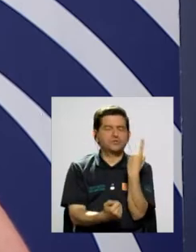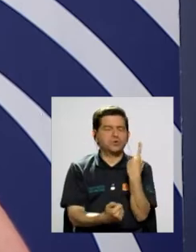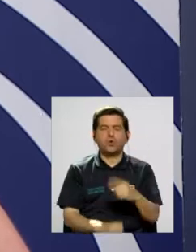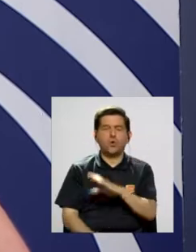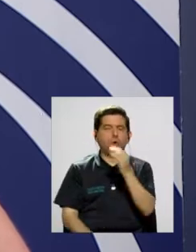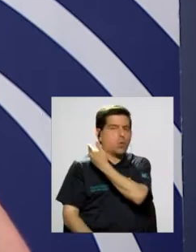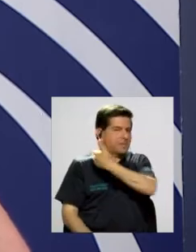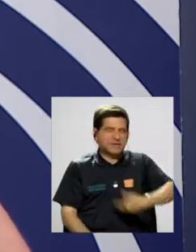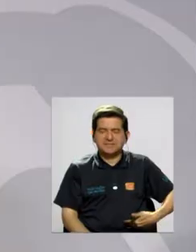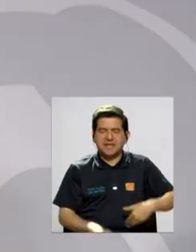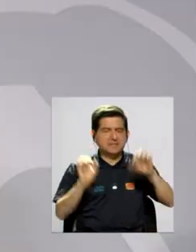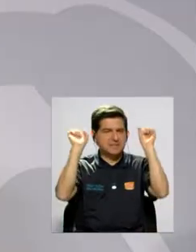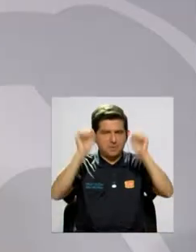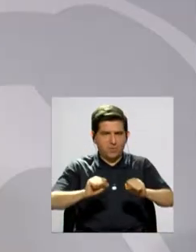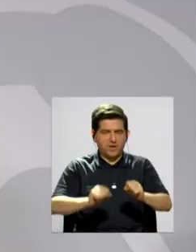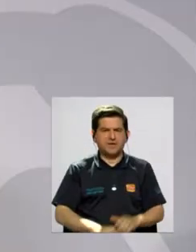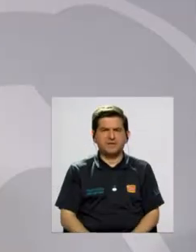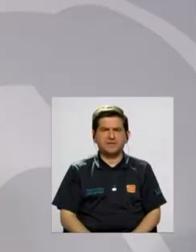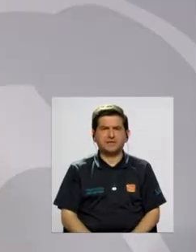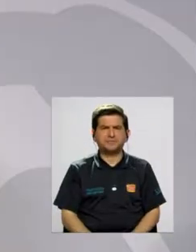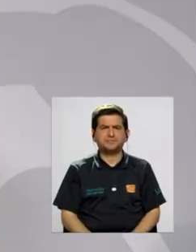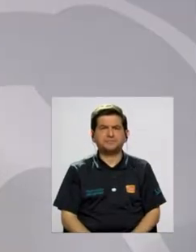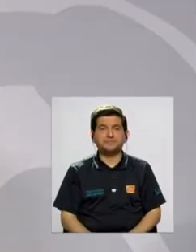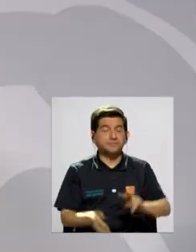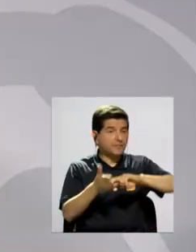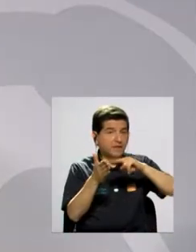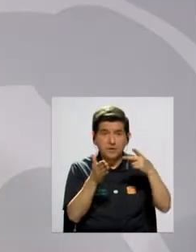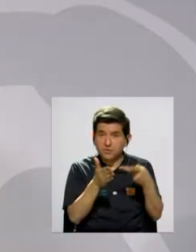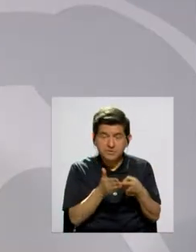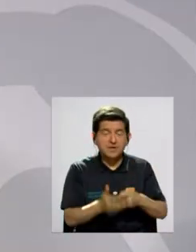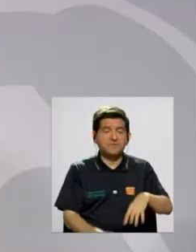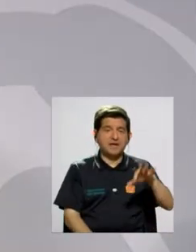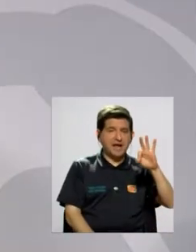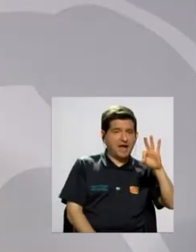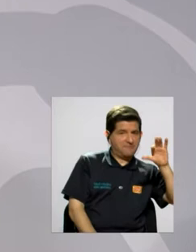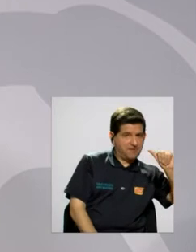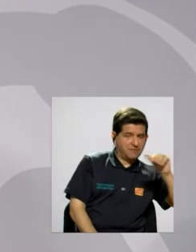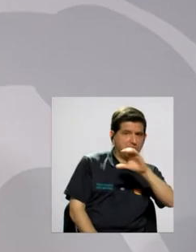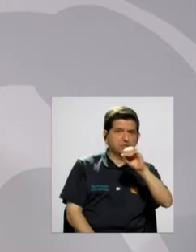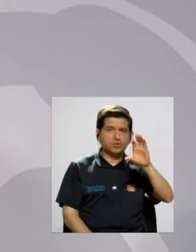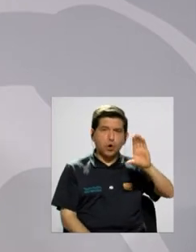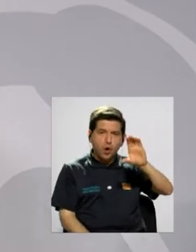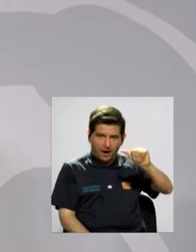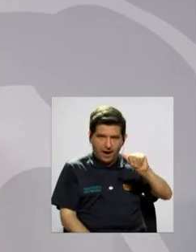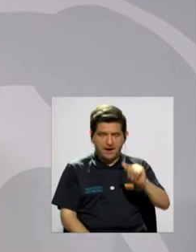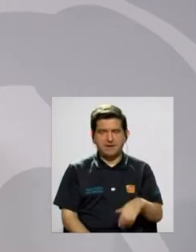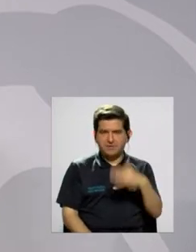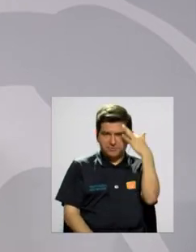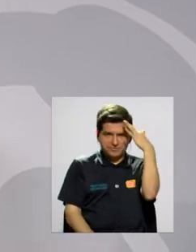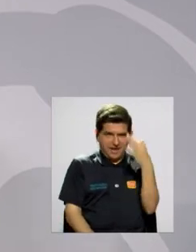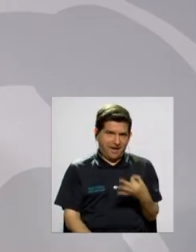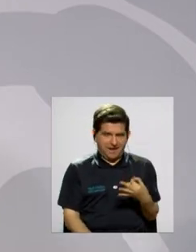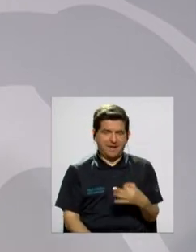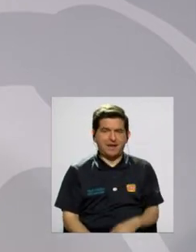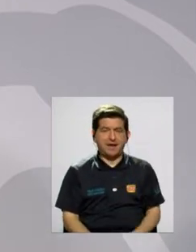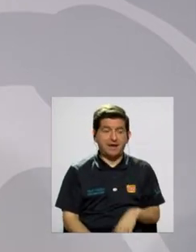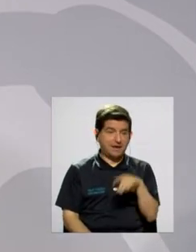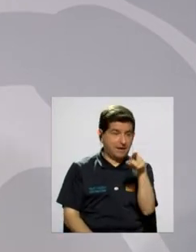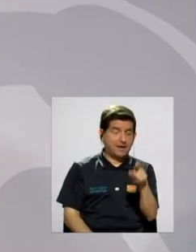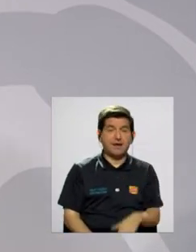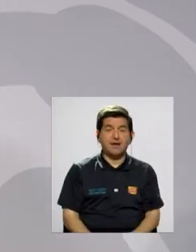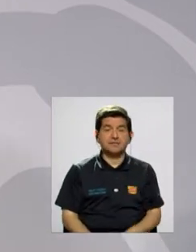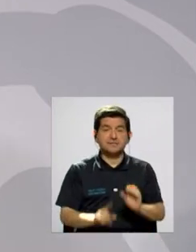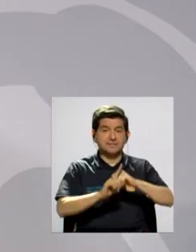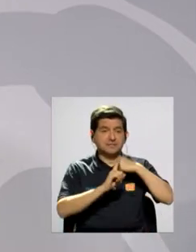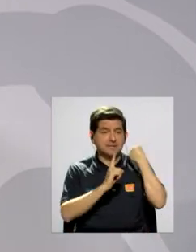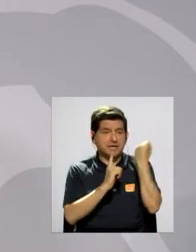presidente lo va a hacer. Que no se dé por recibido de parte ni de don Fabricio ni de don Carlos que este vuelco de la